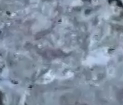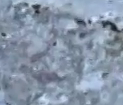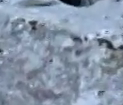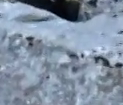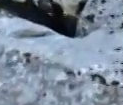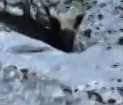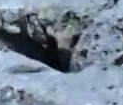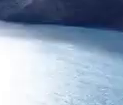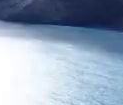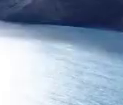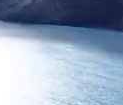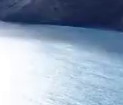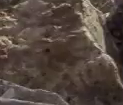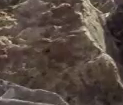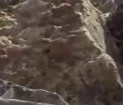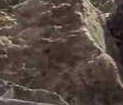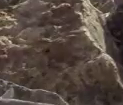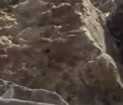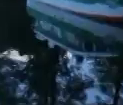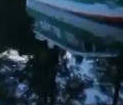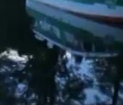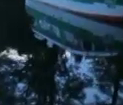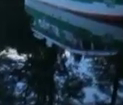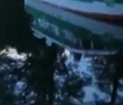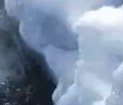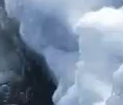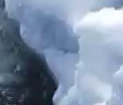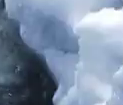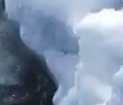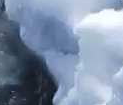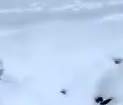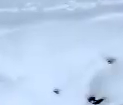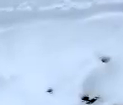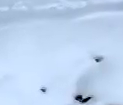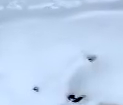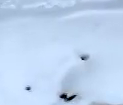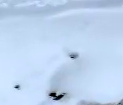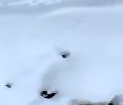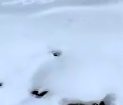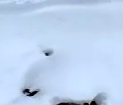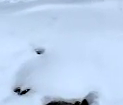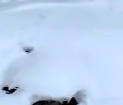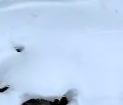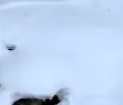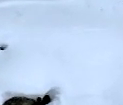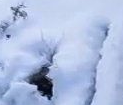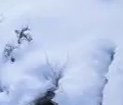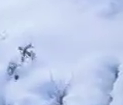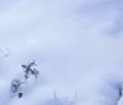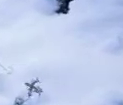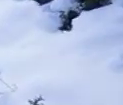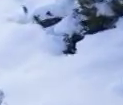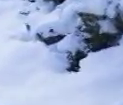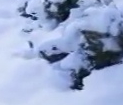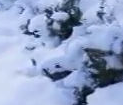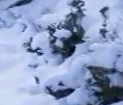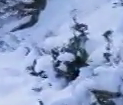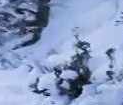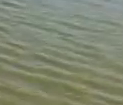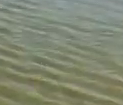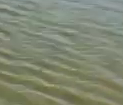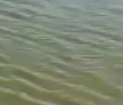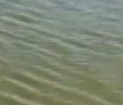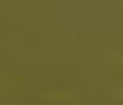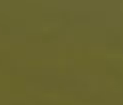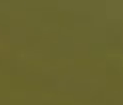El agua es la herencia más importante de la Patagonia. Cuidarla requiere de dedicación y compromiso. Un largo